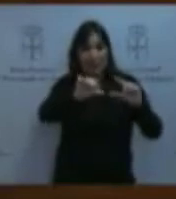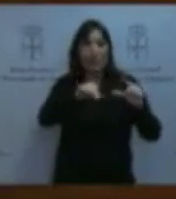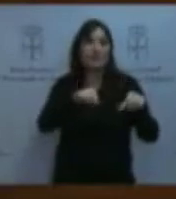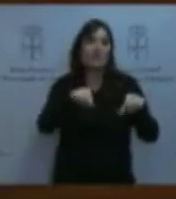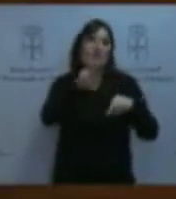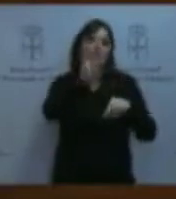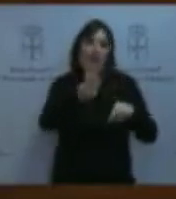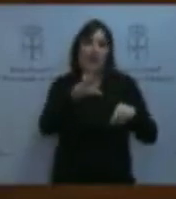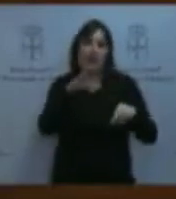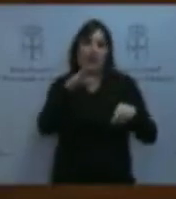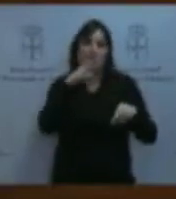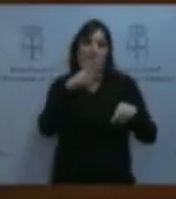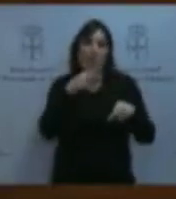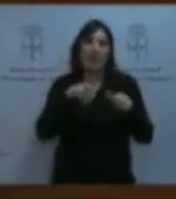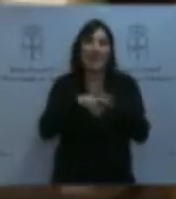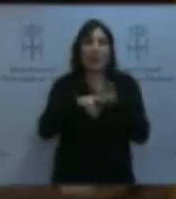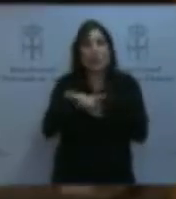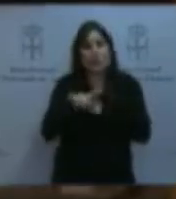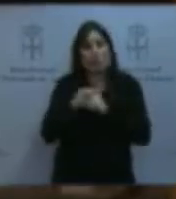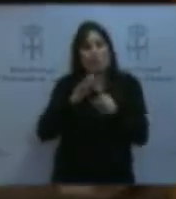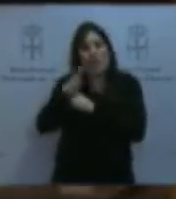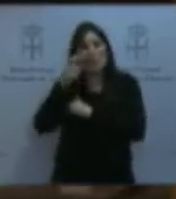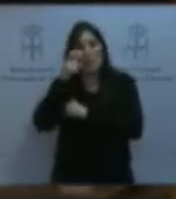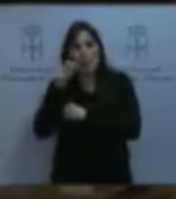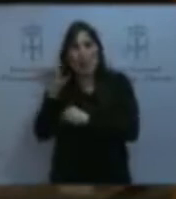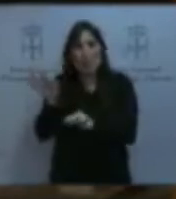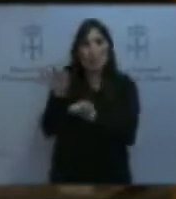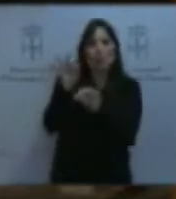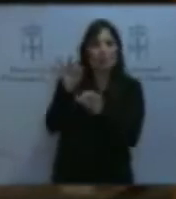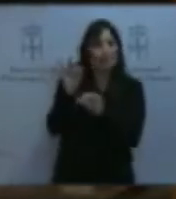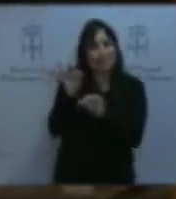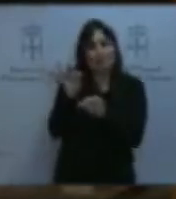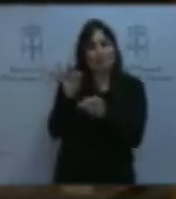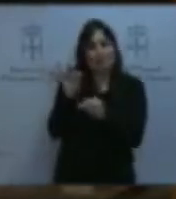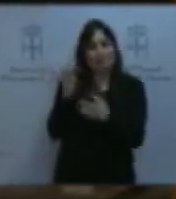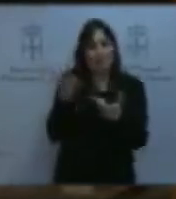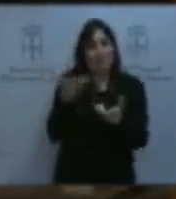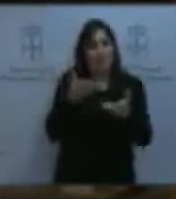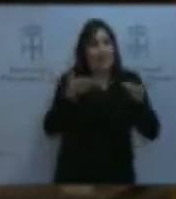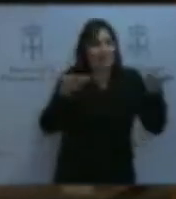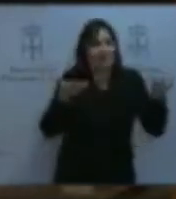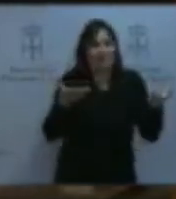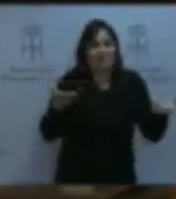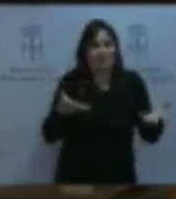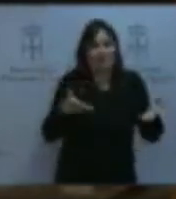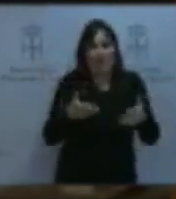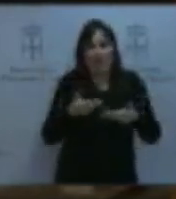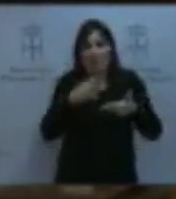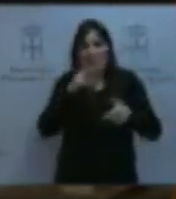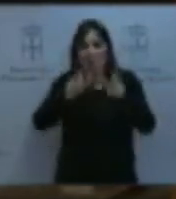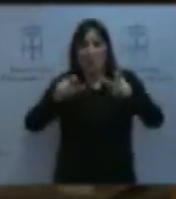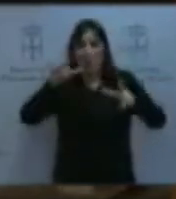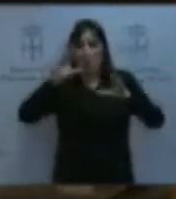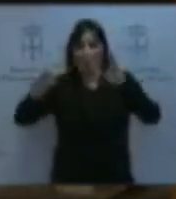Es decir, que no solamente se diese salida y se favoreciese el despoblamiento a través de proyectos como la autovía del sur-occidente, o